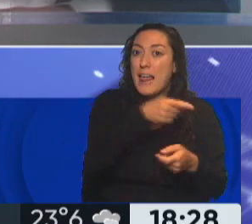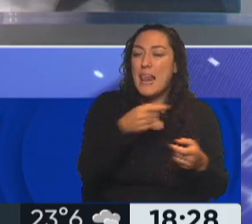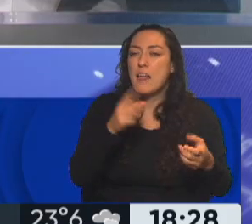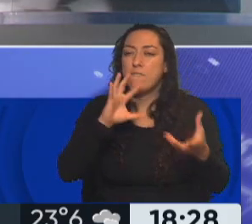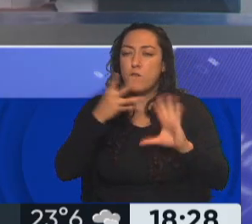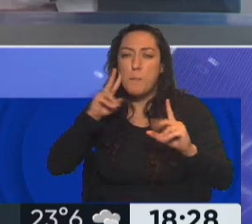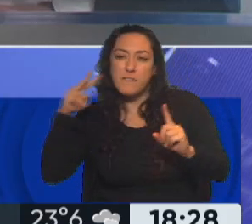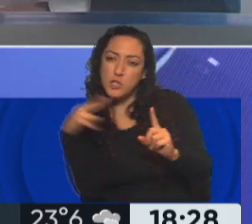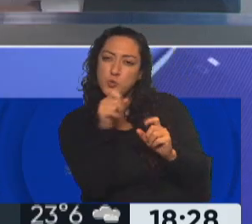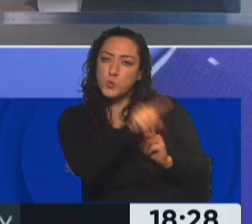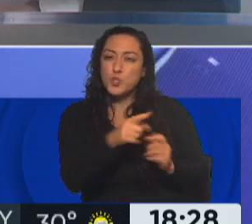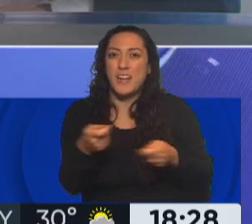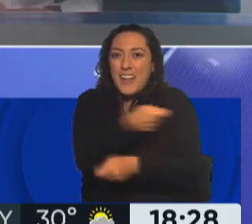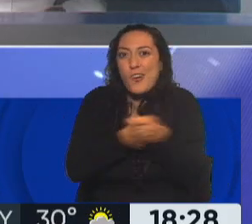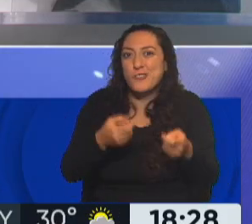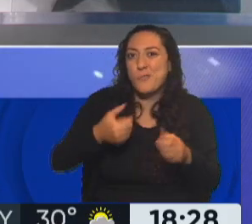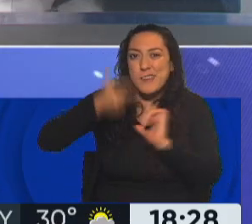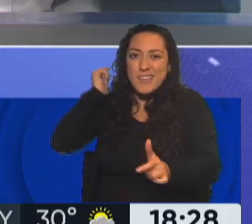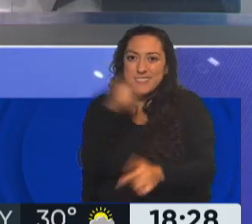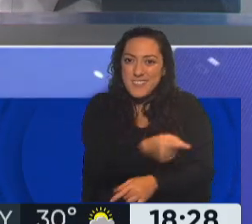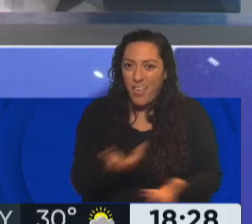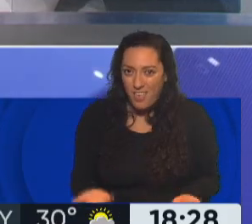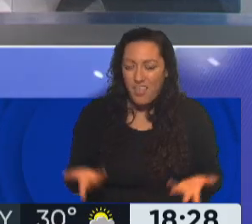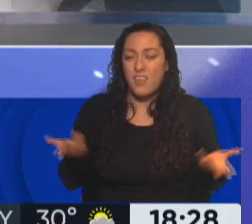negocios, su vida ha sido los negocios y yo creo que no